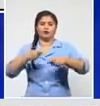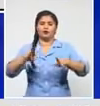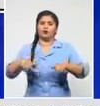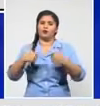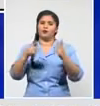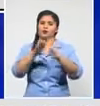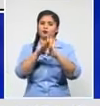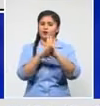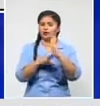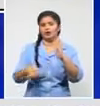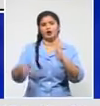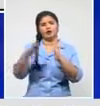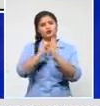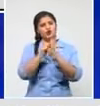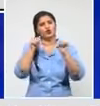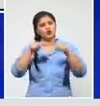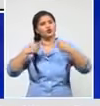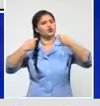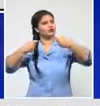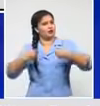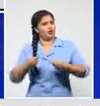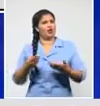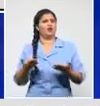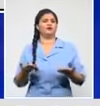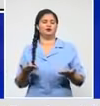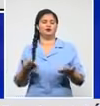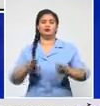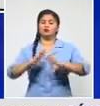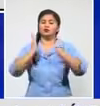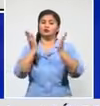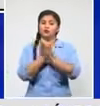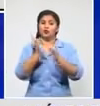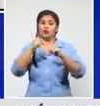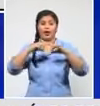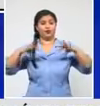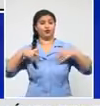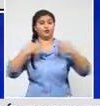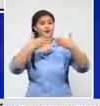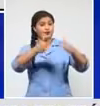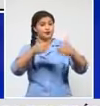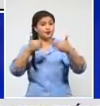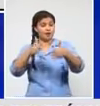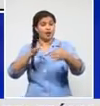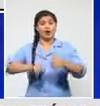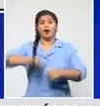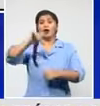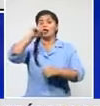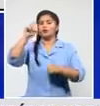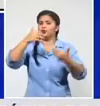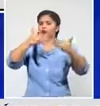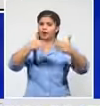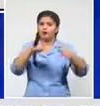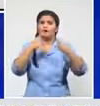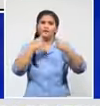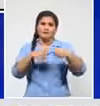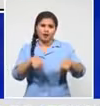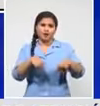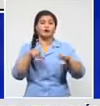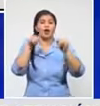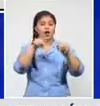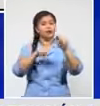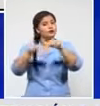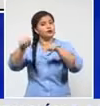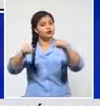la apertura de nuestro turismo, de todos nuestros aeropuertos. La Habana, con una tasa